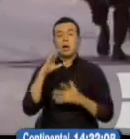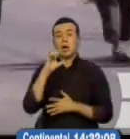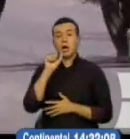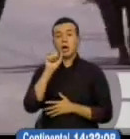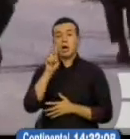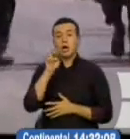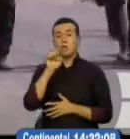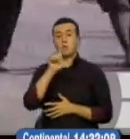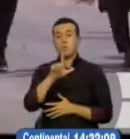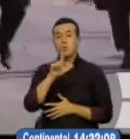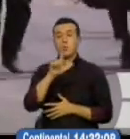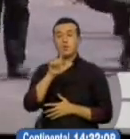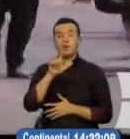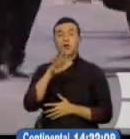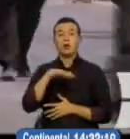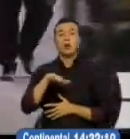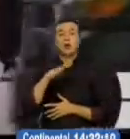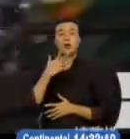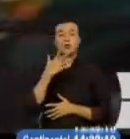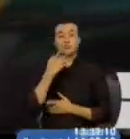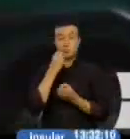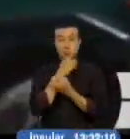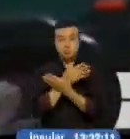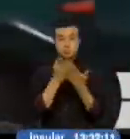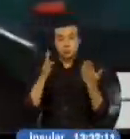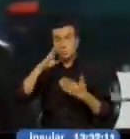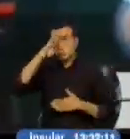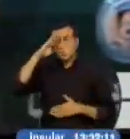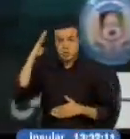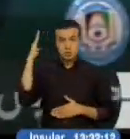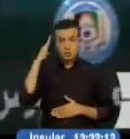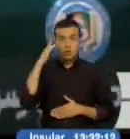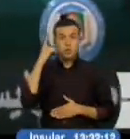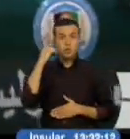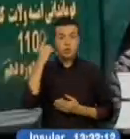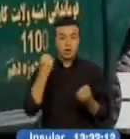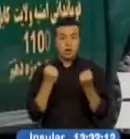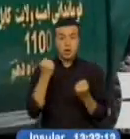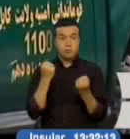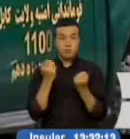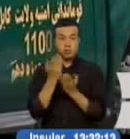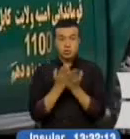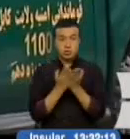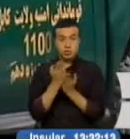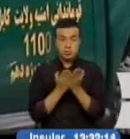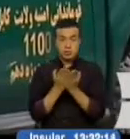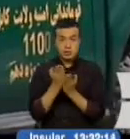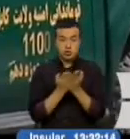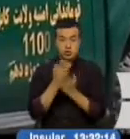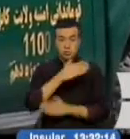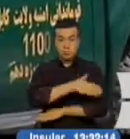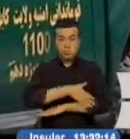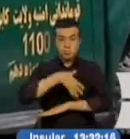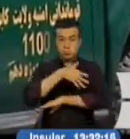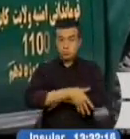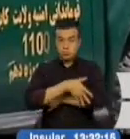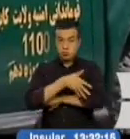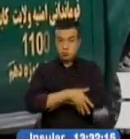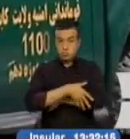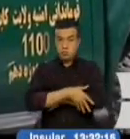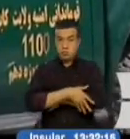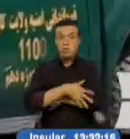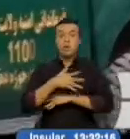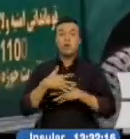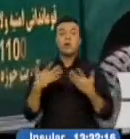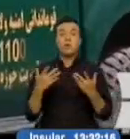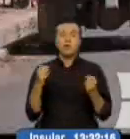en Afganistán. Según el portavoz de la policía, un pequeño camión del servicio de alcantarillado fue